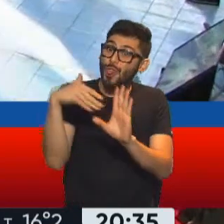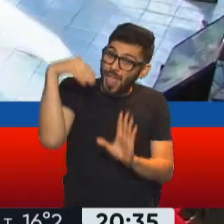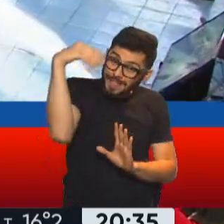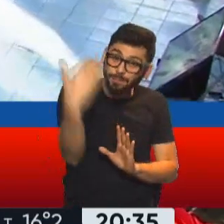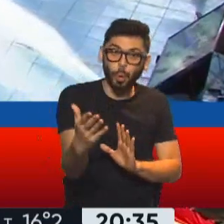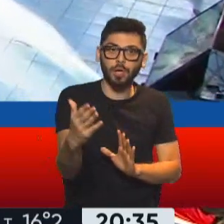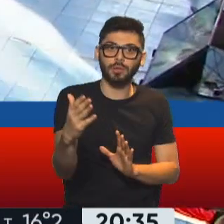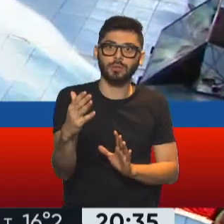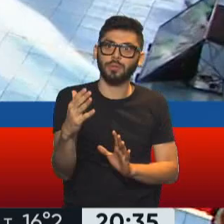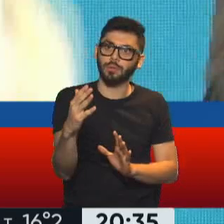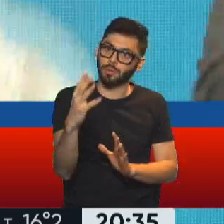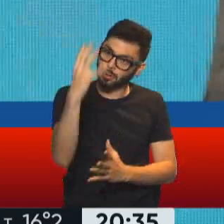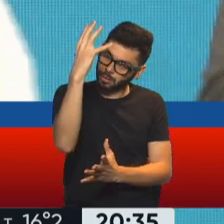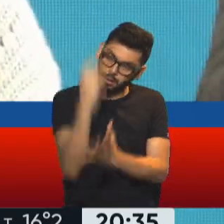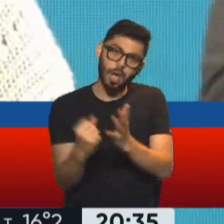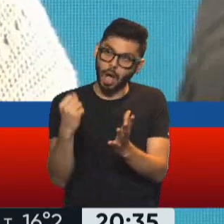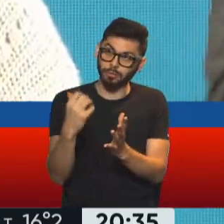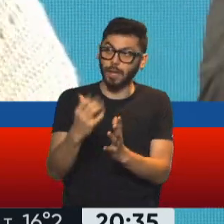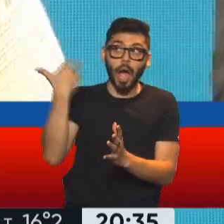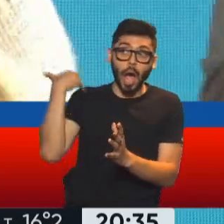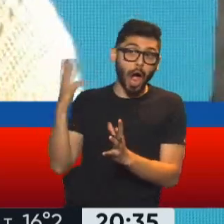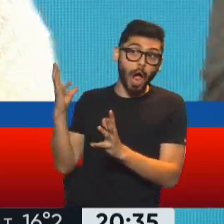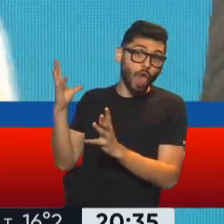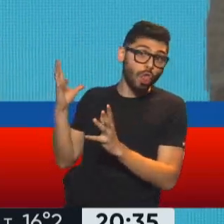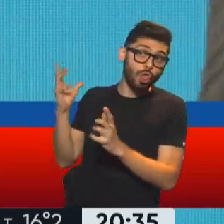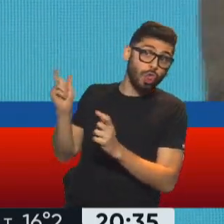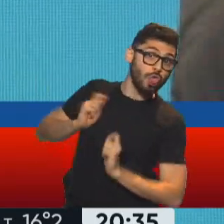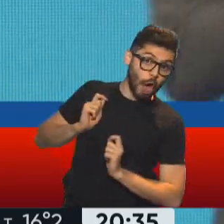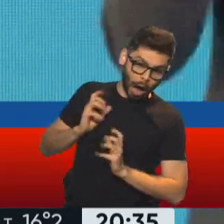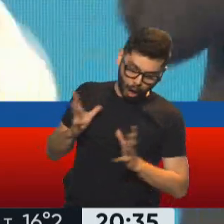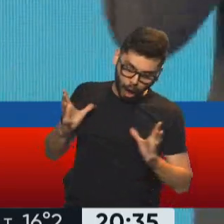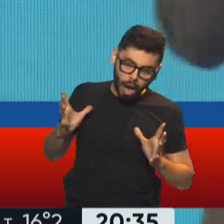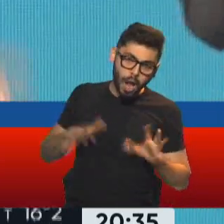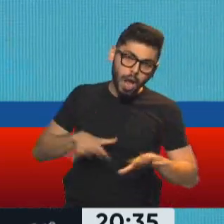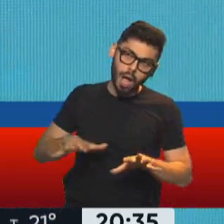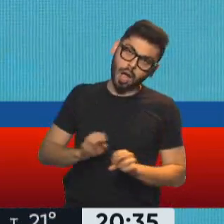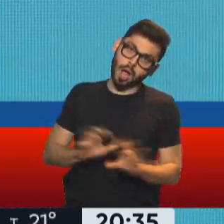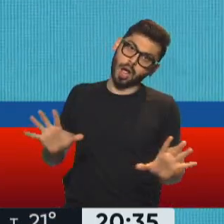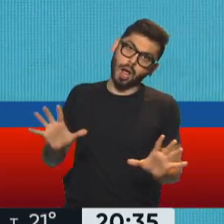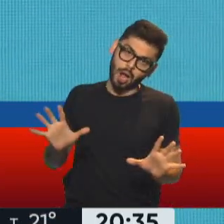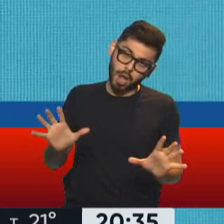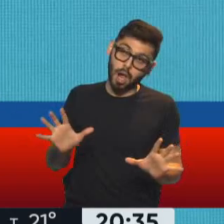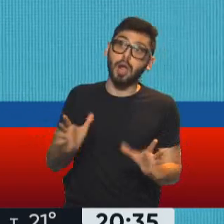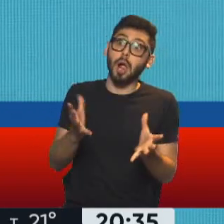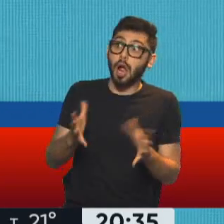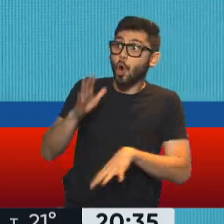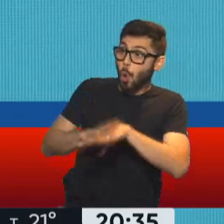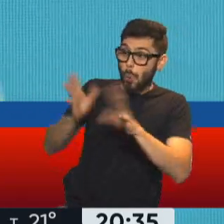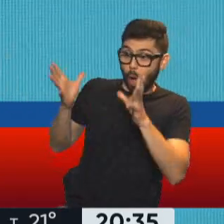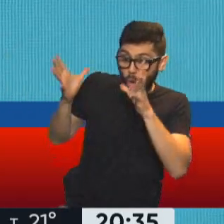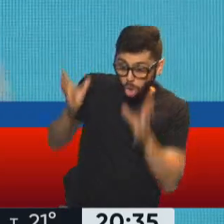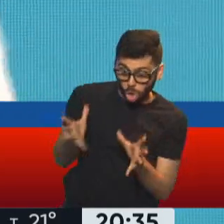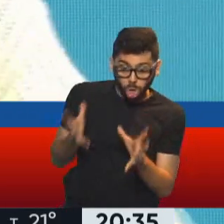que hacernos cargo del muerto que nos dejaron. Entonces, a los responsables de habernos dejado este